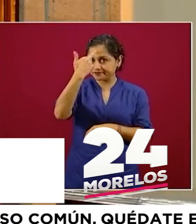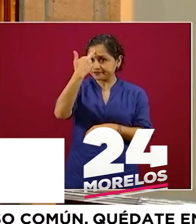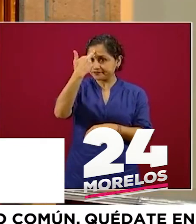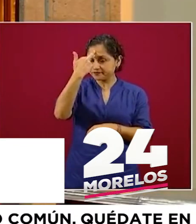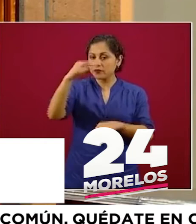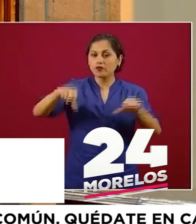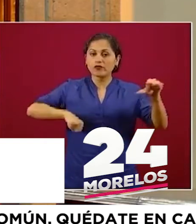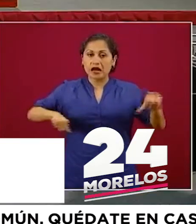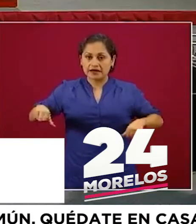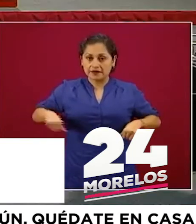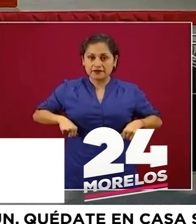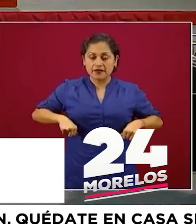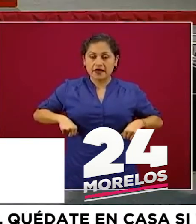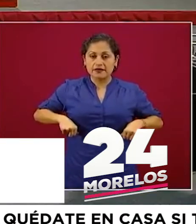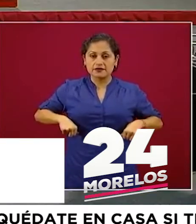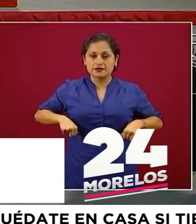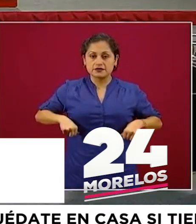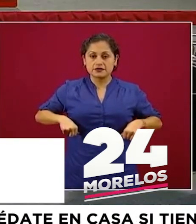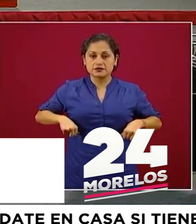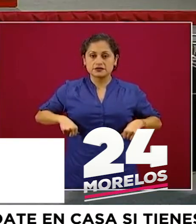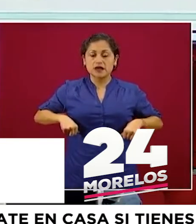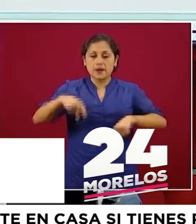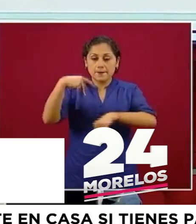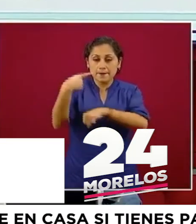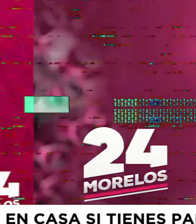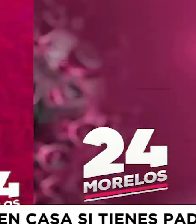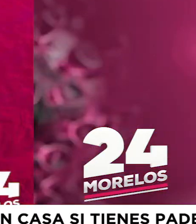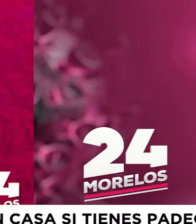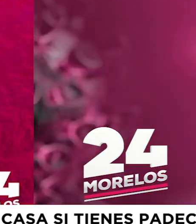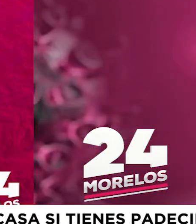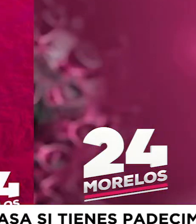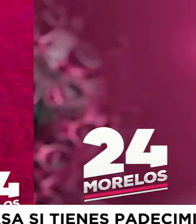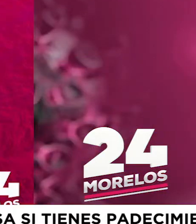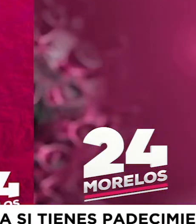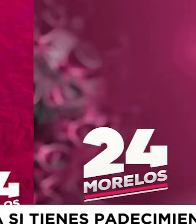las cifras, las cuales ya sobrepasan las 129.000 al confirmar